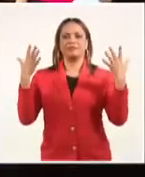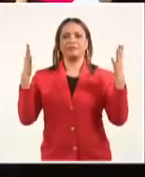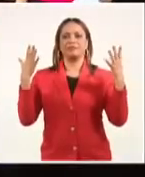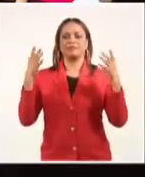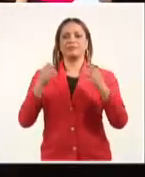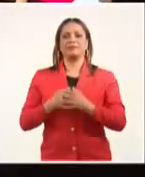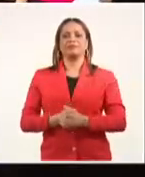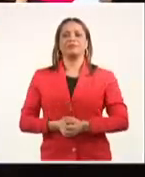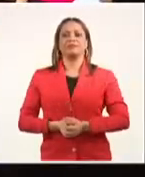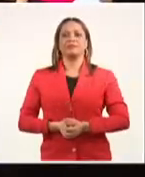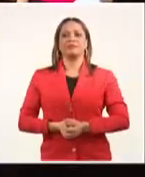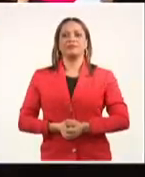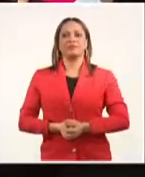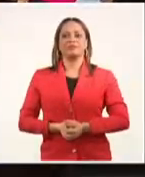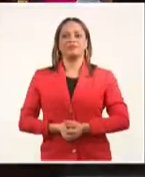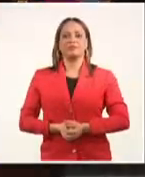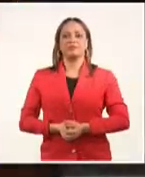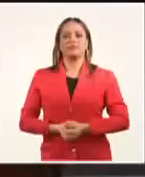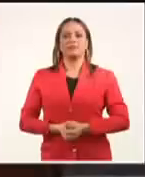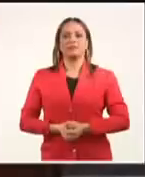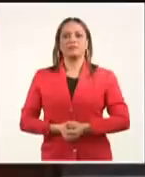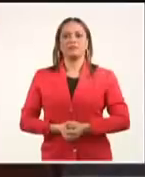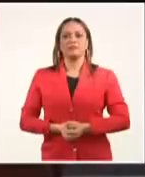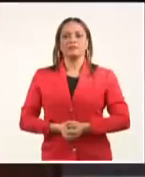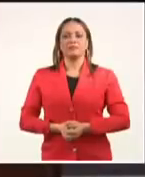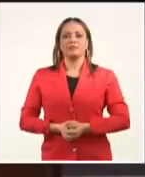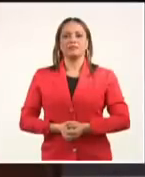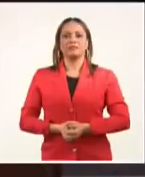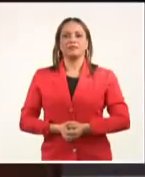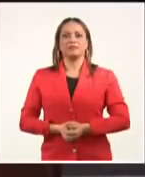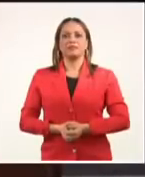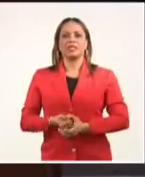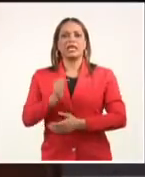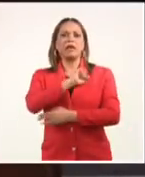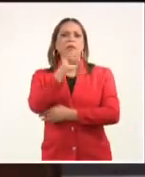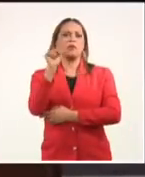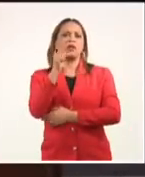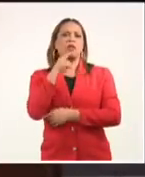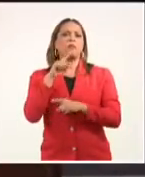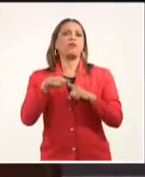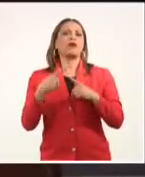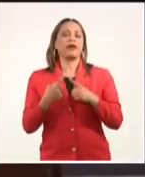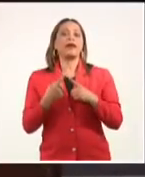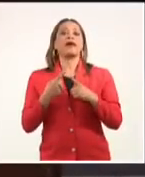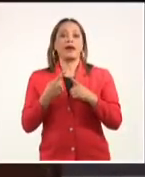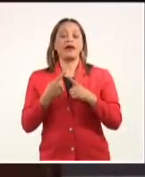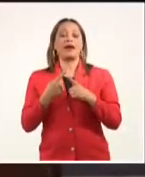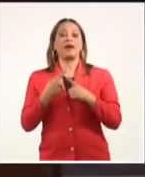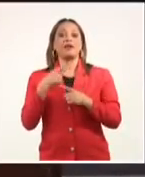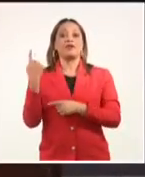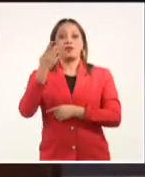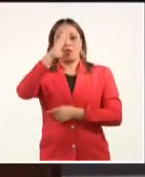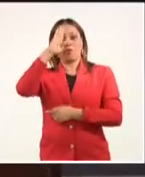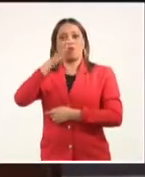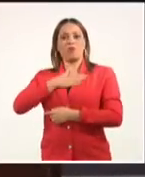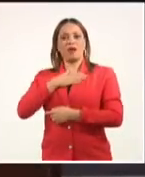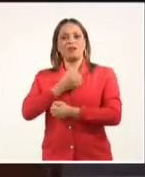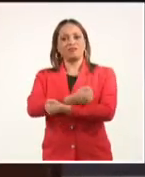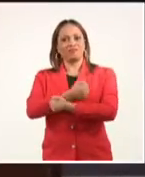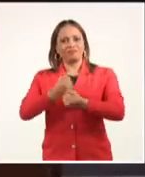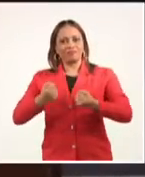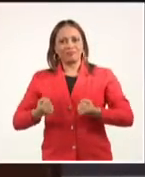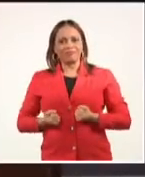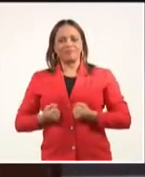Ello ha sido posible, en primer lugar, por la demostrada resistencia y seguridad